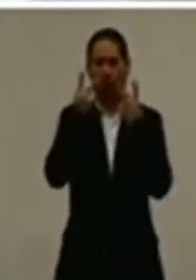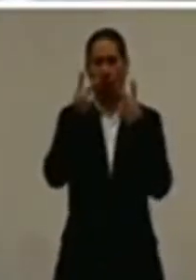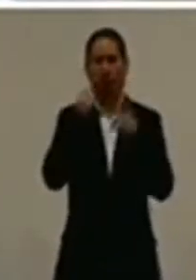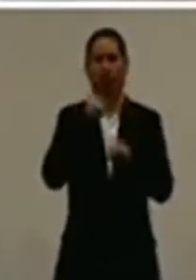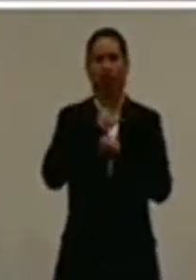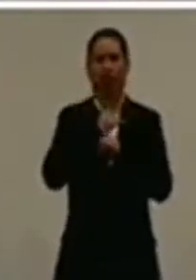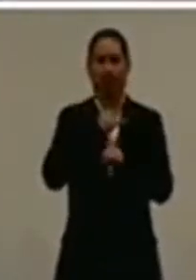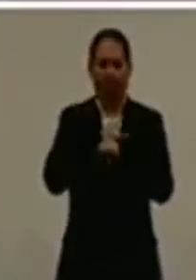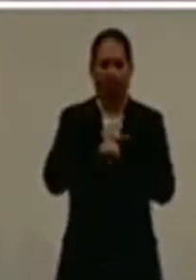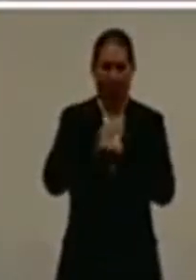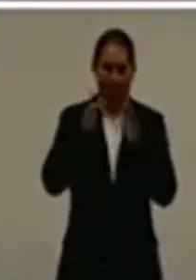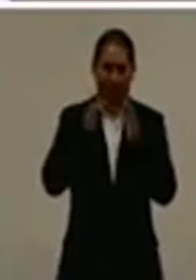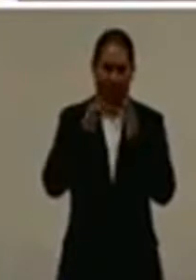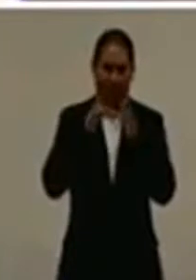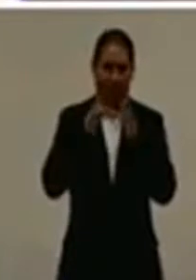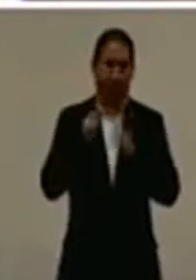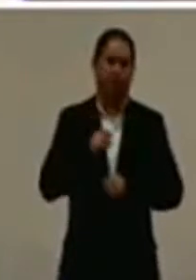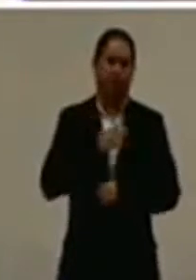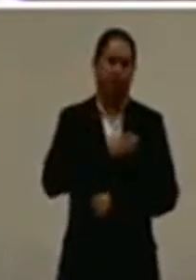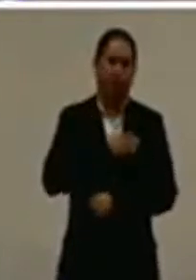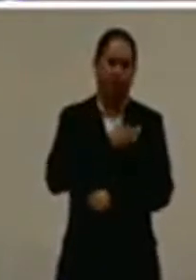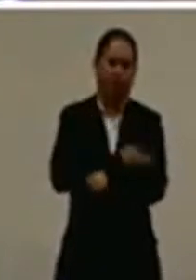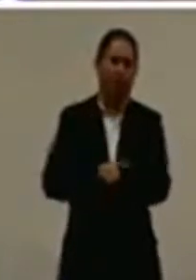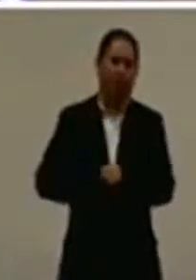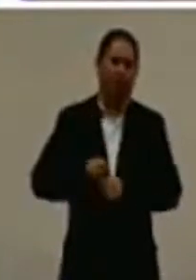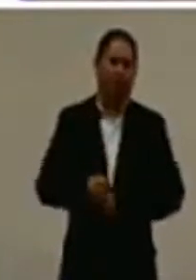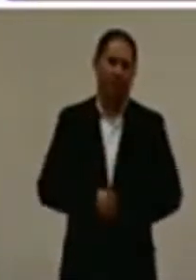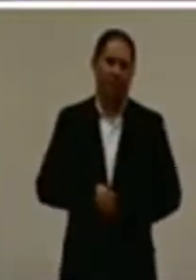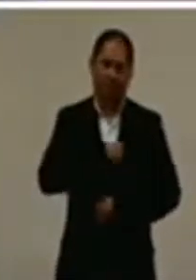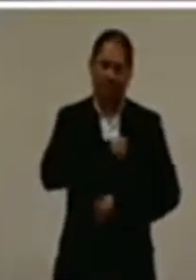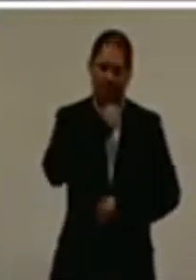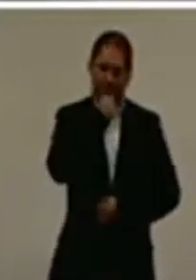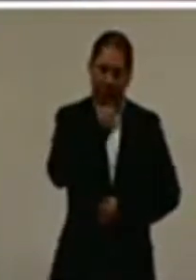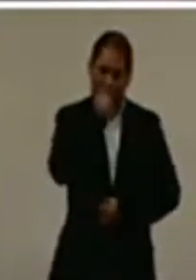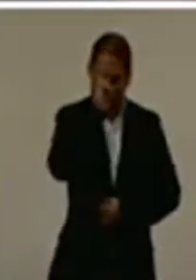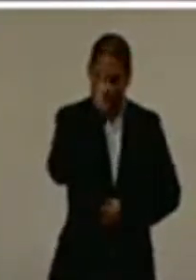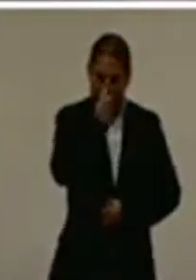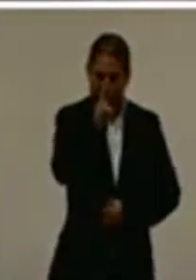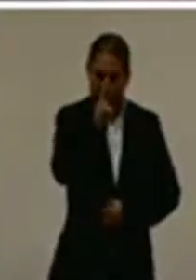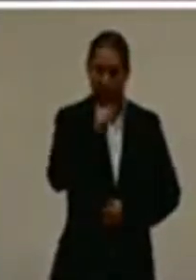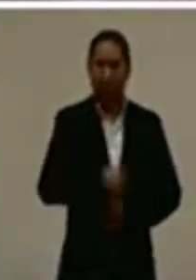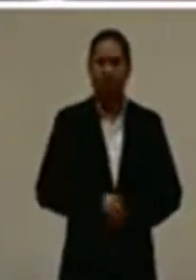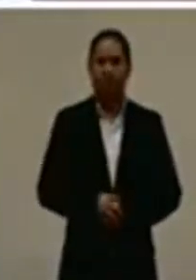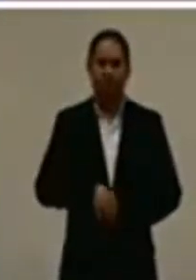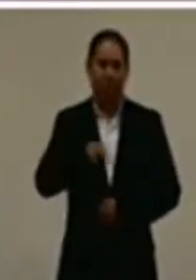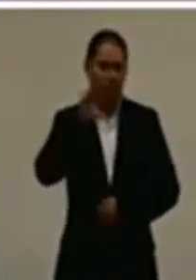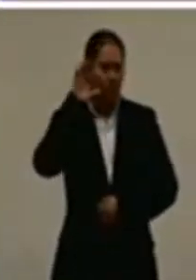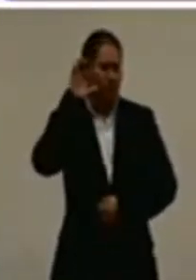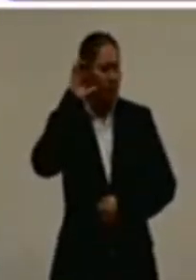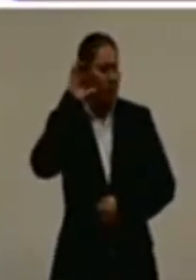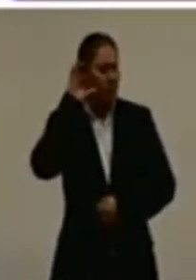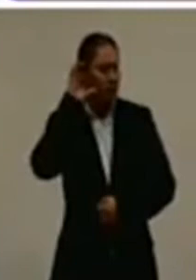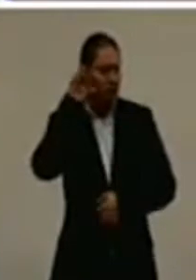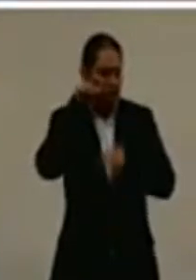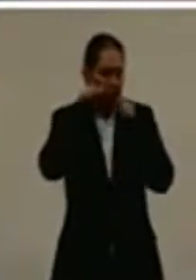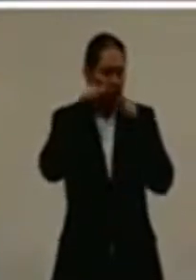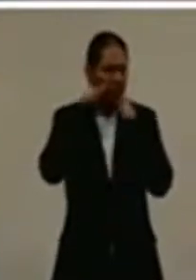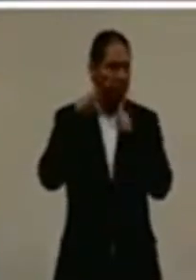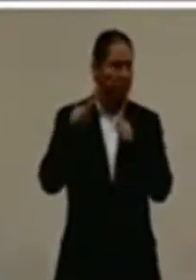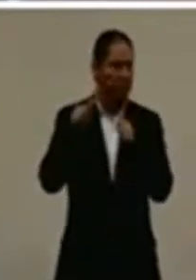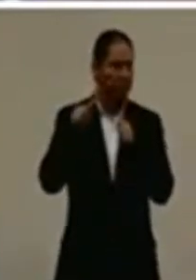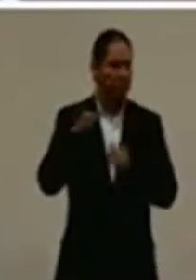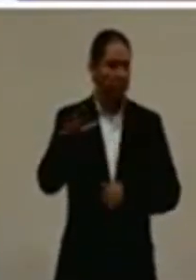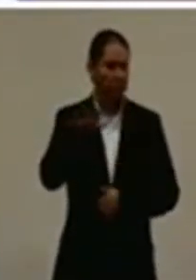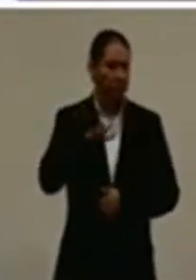100 por las plataformas digitales muy buenas tardes los alumnos respetuosamente escuche con mucho detenimiento la